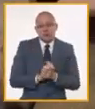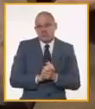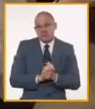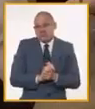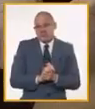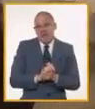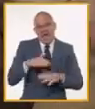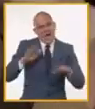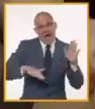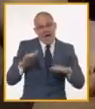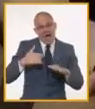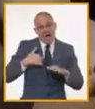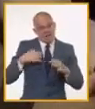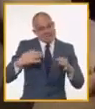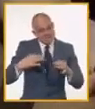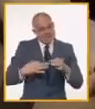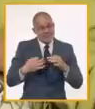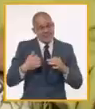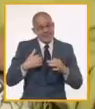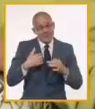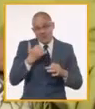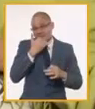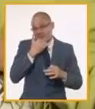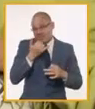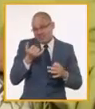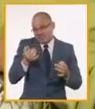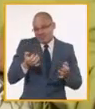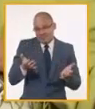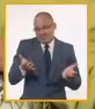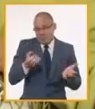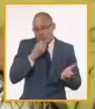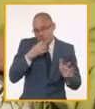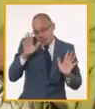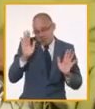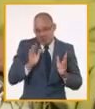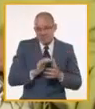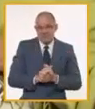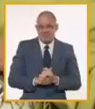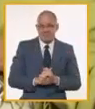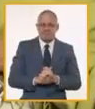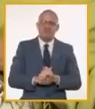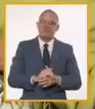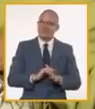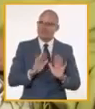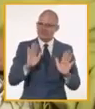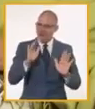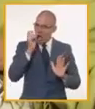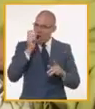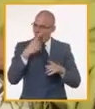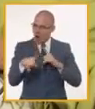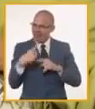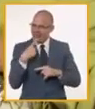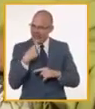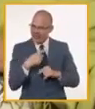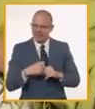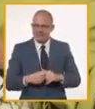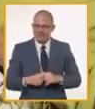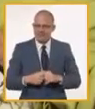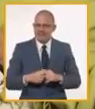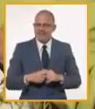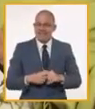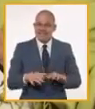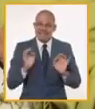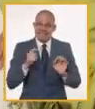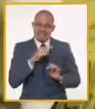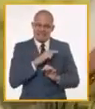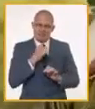veces cometido errores, etc. También dice, como dice Ubieta, el enemigo, como usted fue siempre